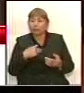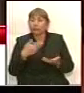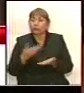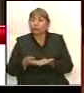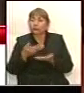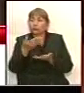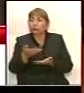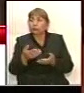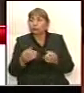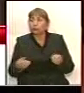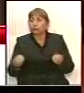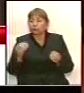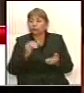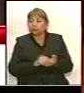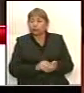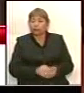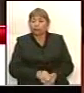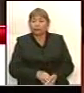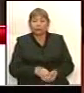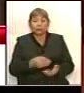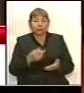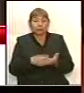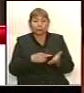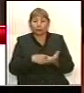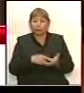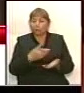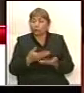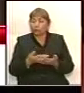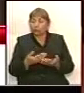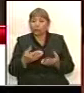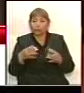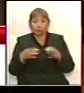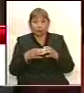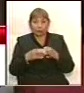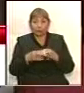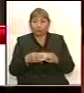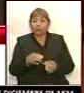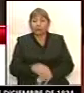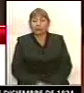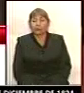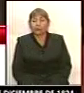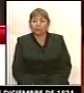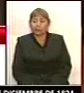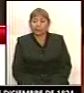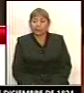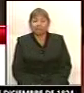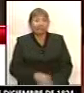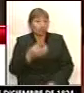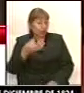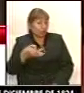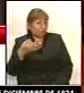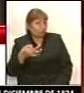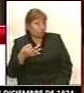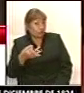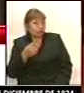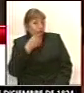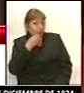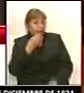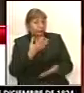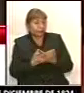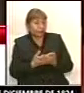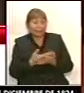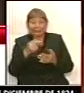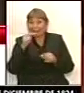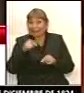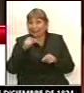y vamos a alcanzar este texto sustitutorio al presidente de la Comisión de Economía, porque si bien es cierto ha habido un programa de rescate que aquí